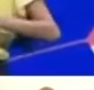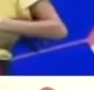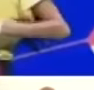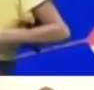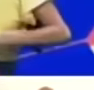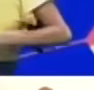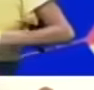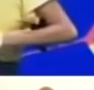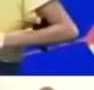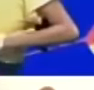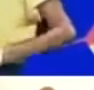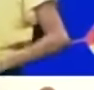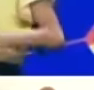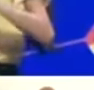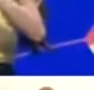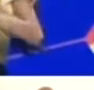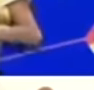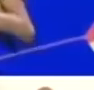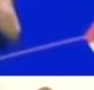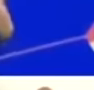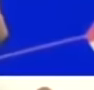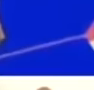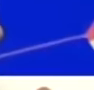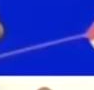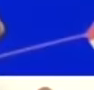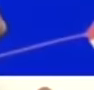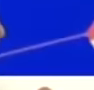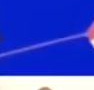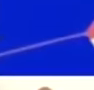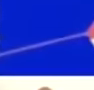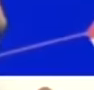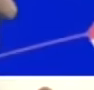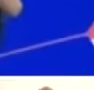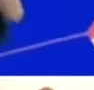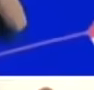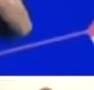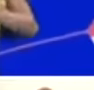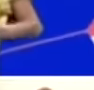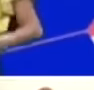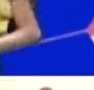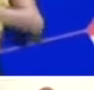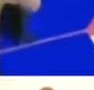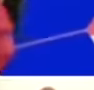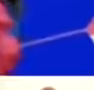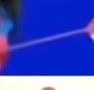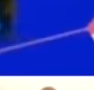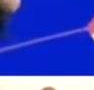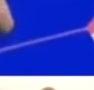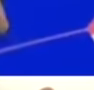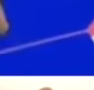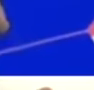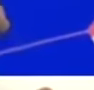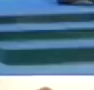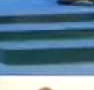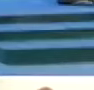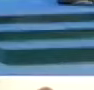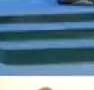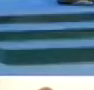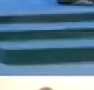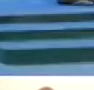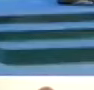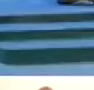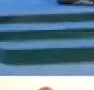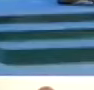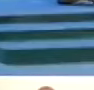pasa en el territorio. En las redes sociales, en la radio, en todo